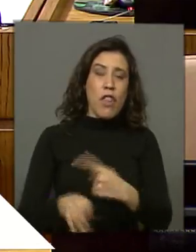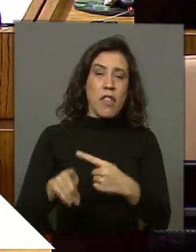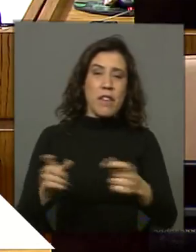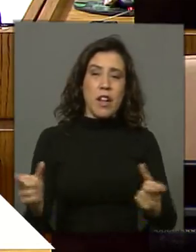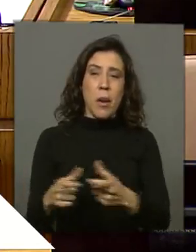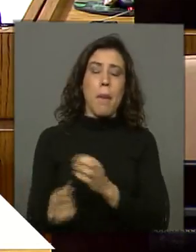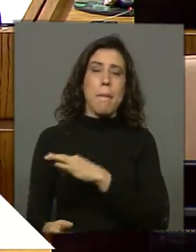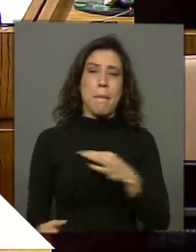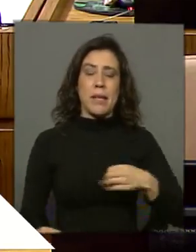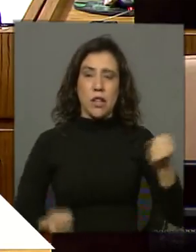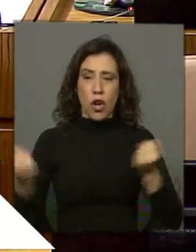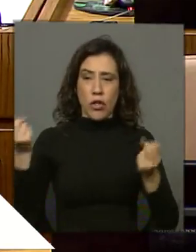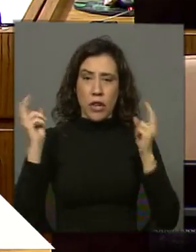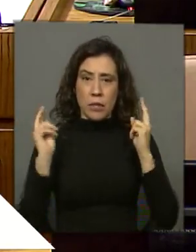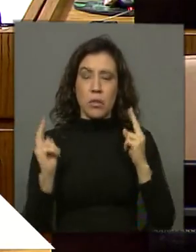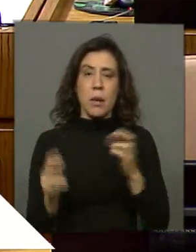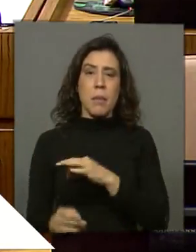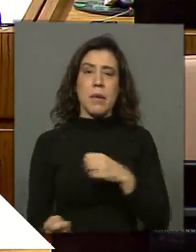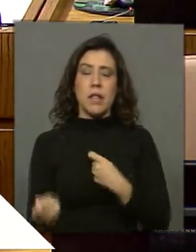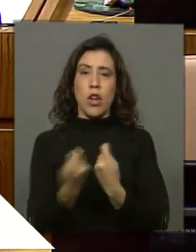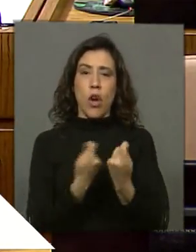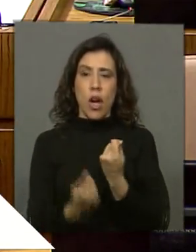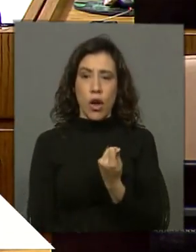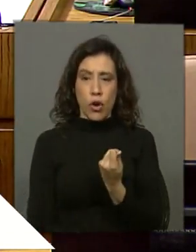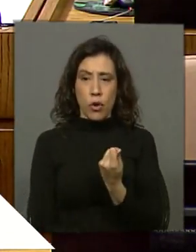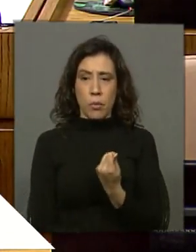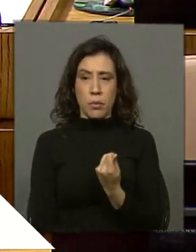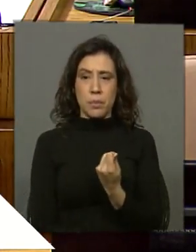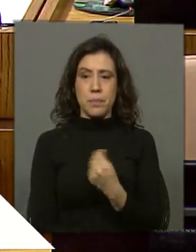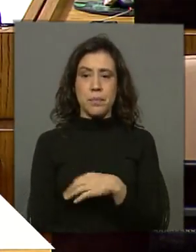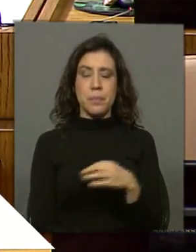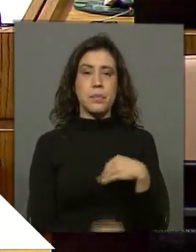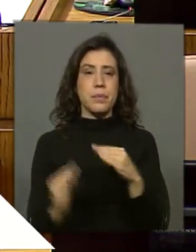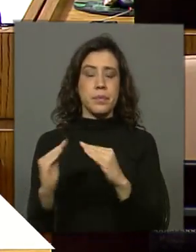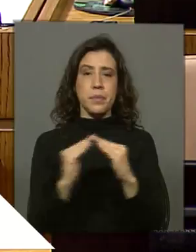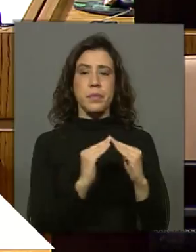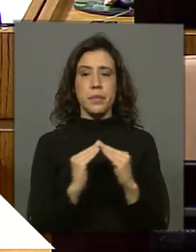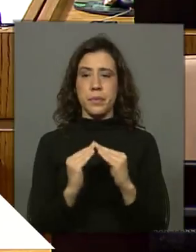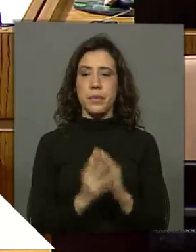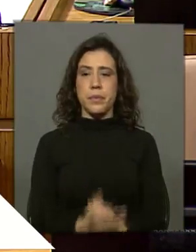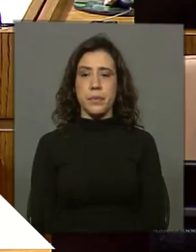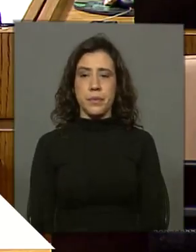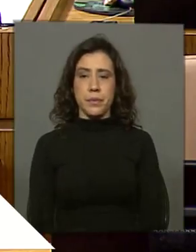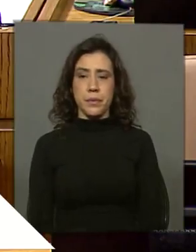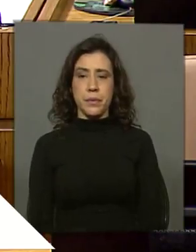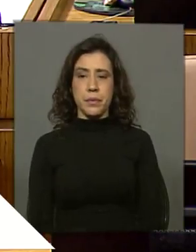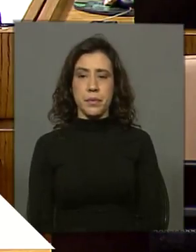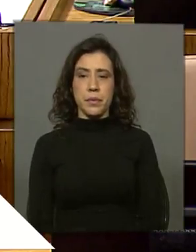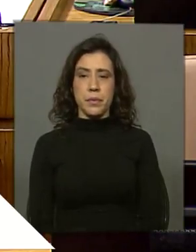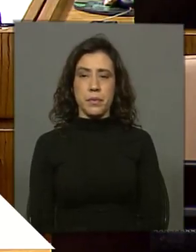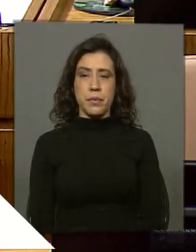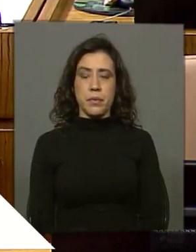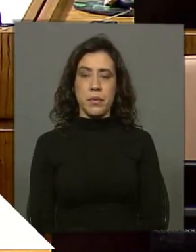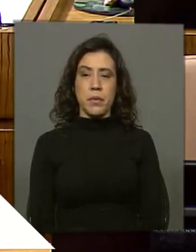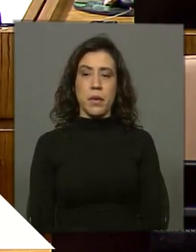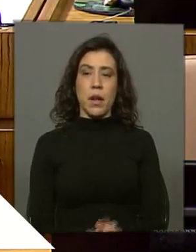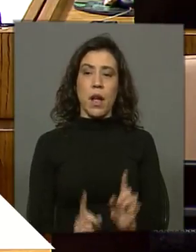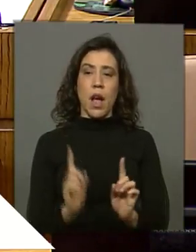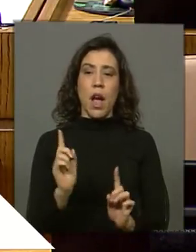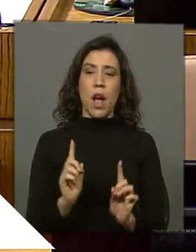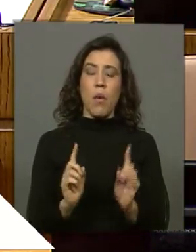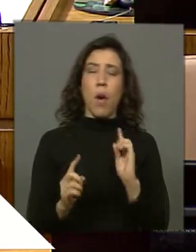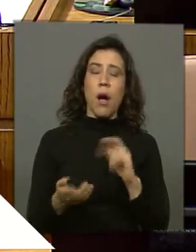ministerio de transporte ministerio de economía ministerio de vivienda entiendo que algunos puedan tener